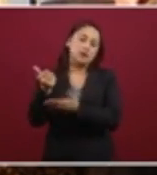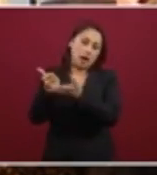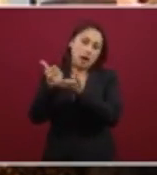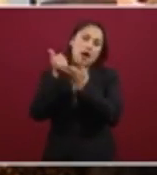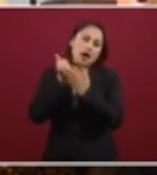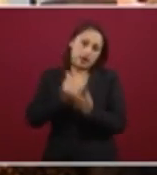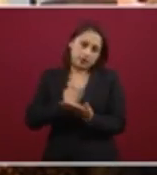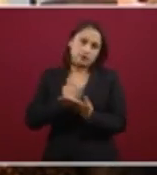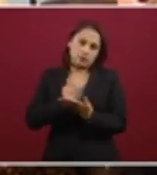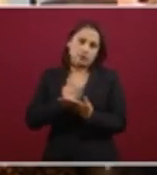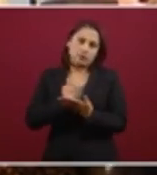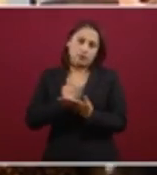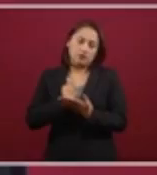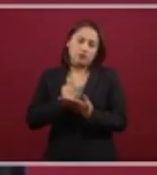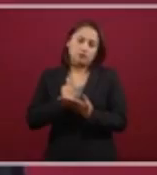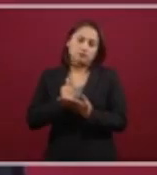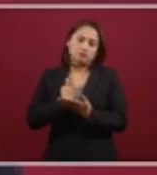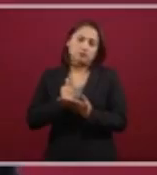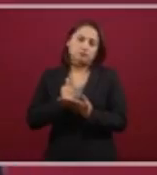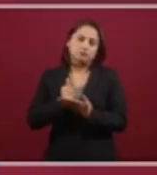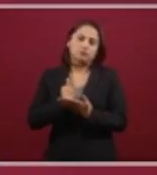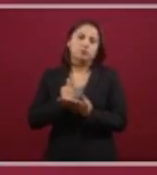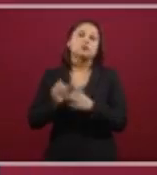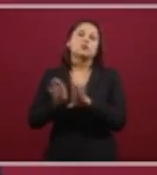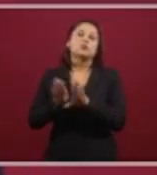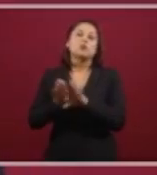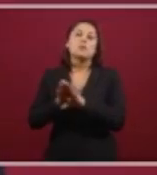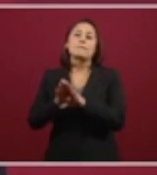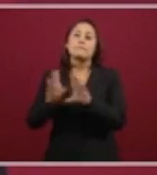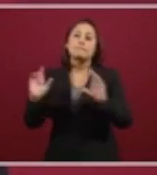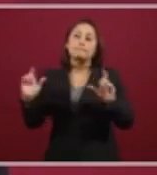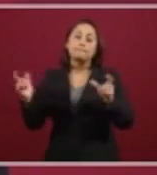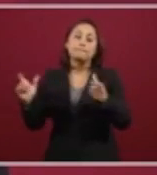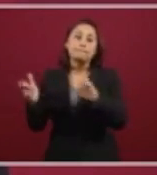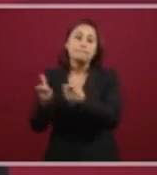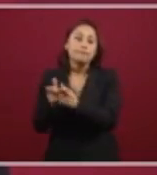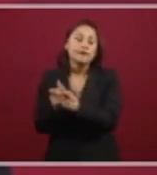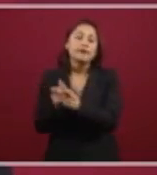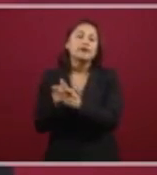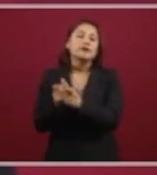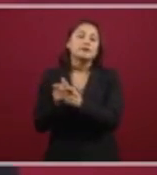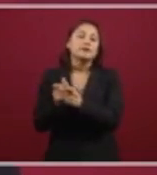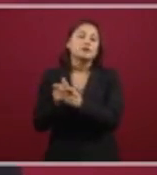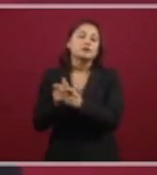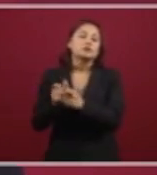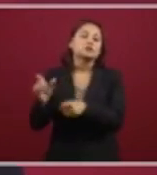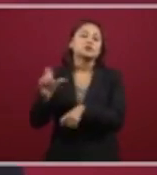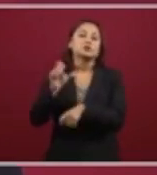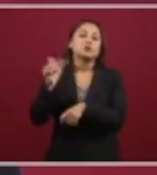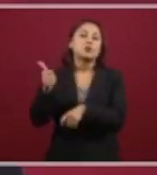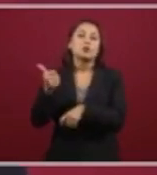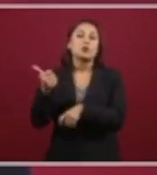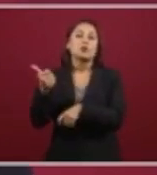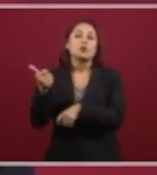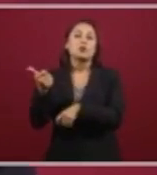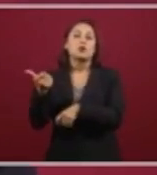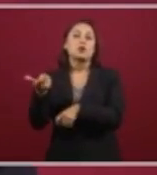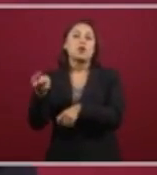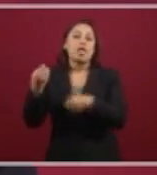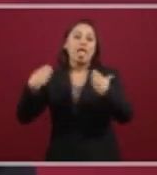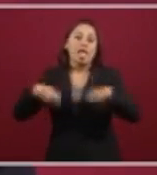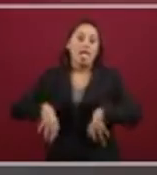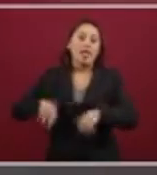ha disminuido en una proporción que no podíamos determinar por ahora, que llegara este fertilizante o que se desviara